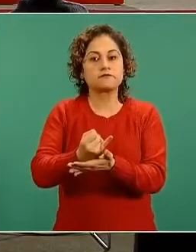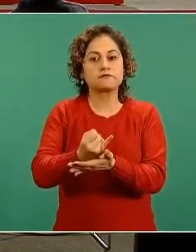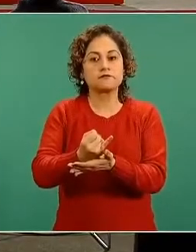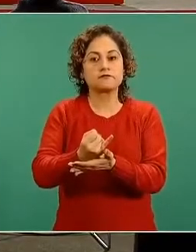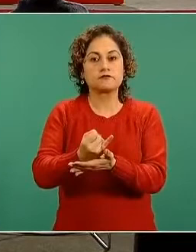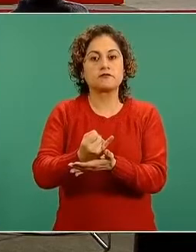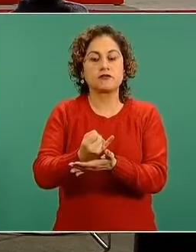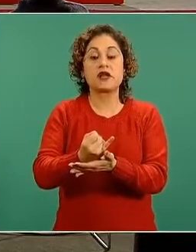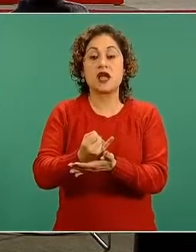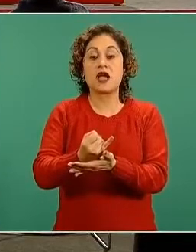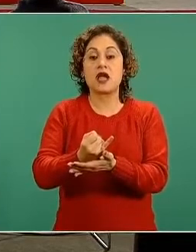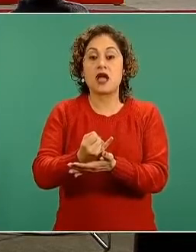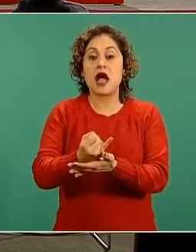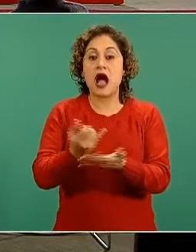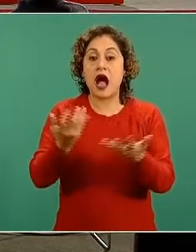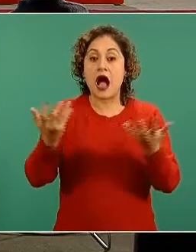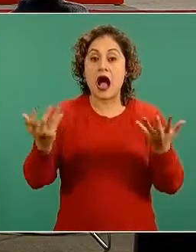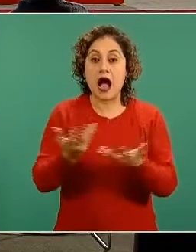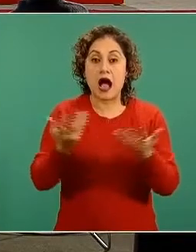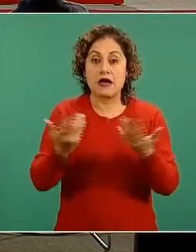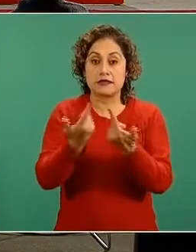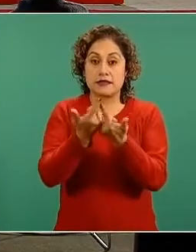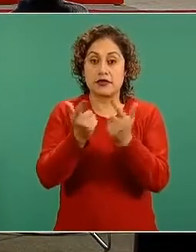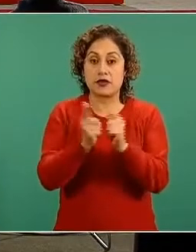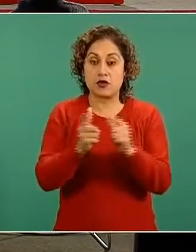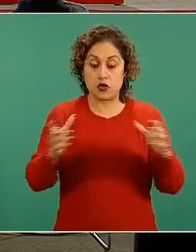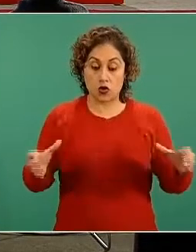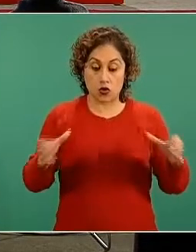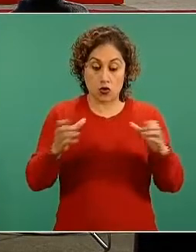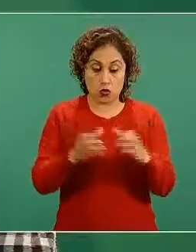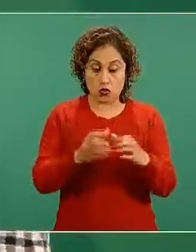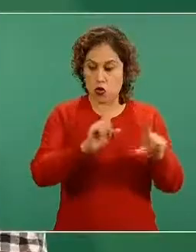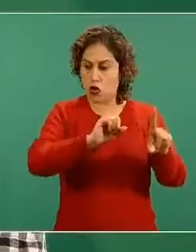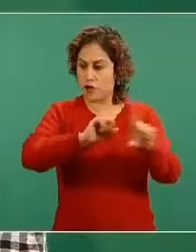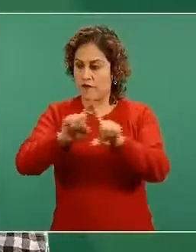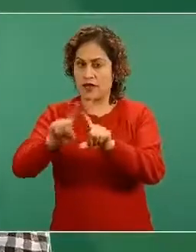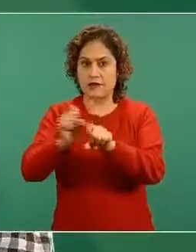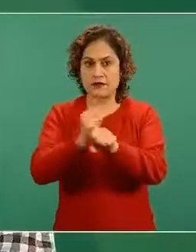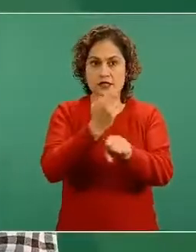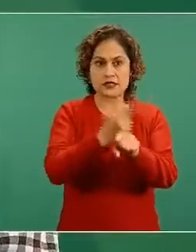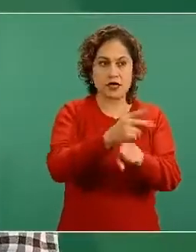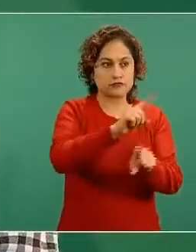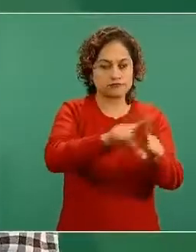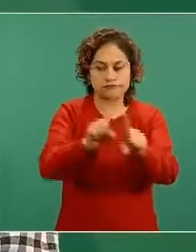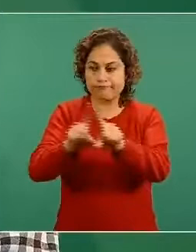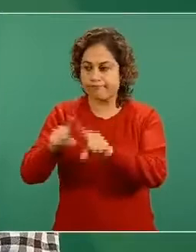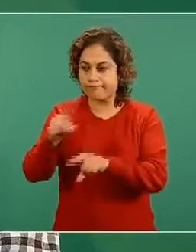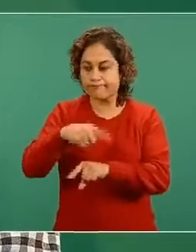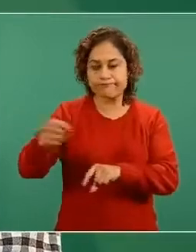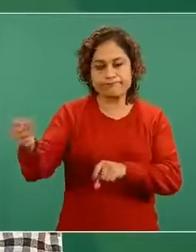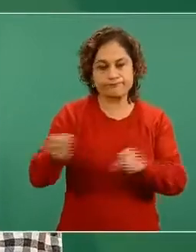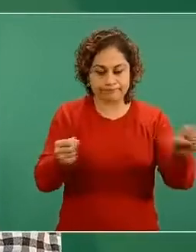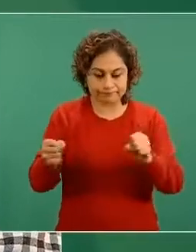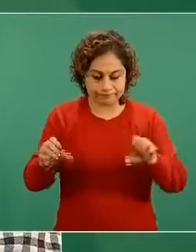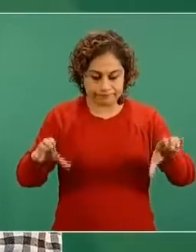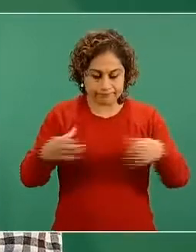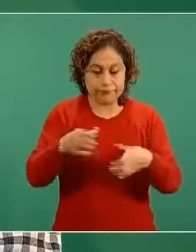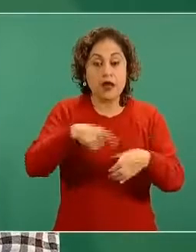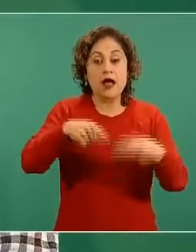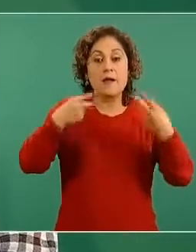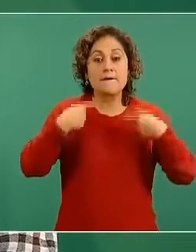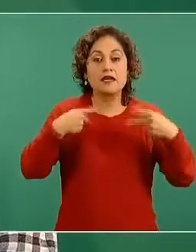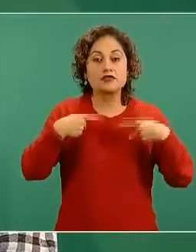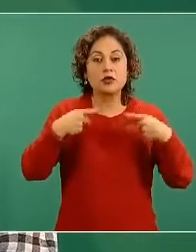operativo multiinstitucional de respuesta para poder asegurarnos que las personas que ingresen al territorio